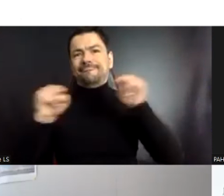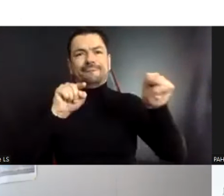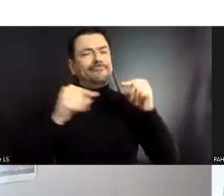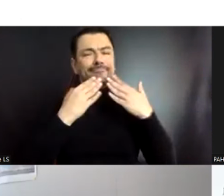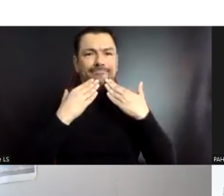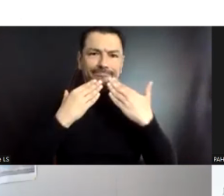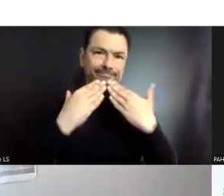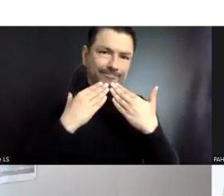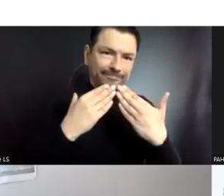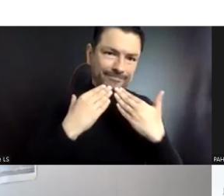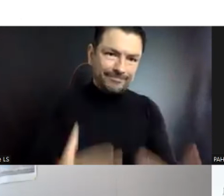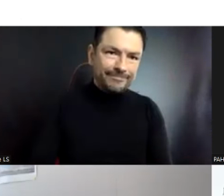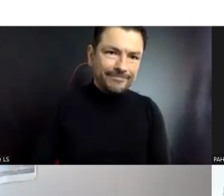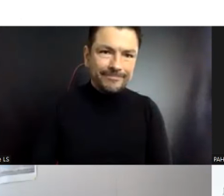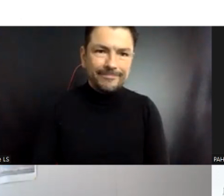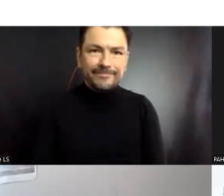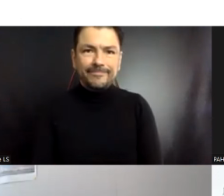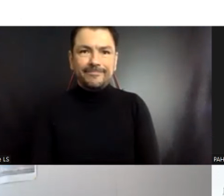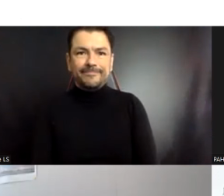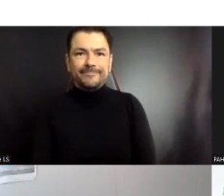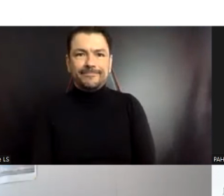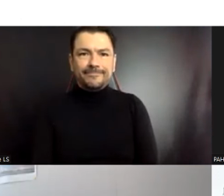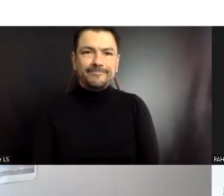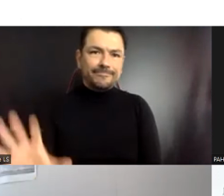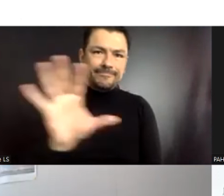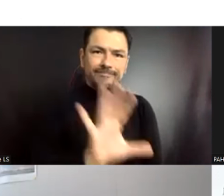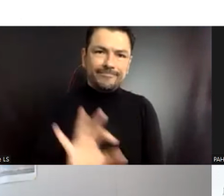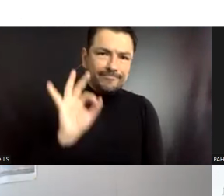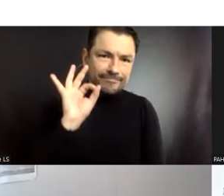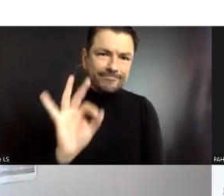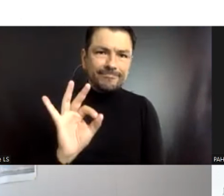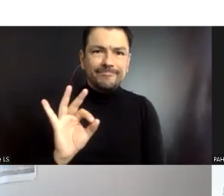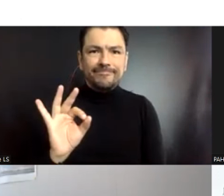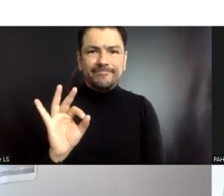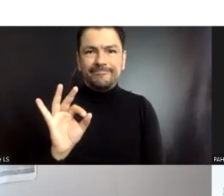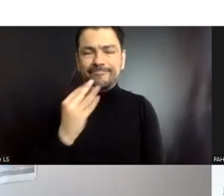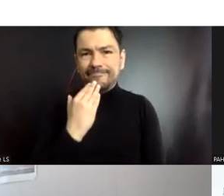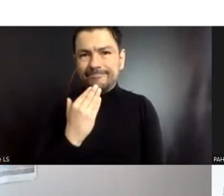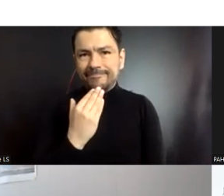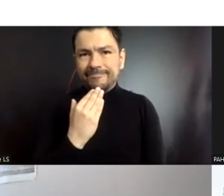las personas que vemos en nuestra pantalla, a Luis Gabriel Cuevo en OPS,